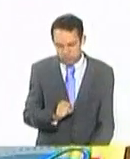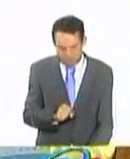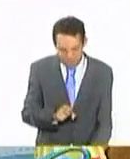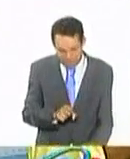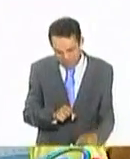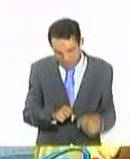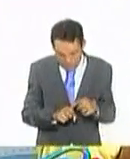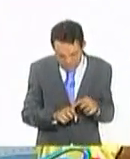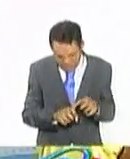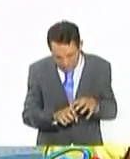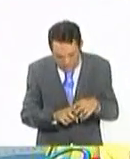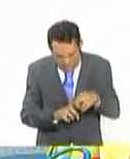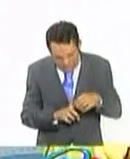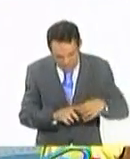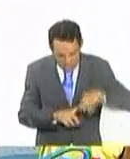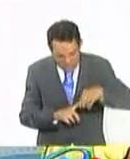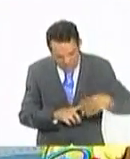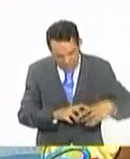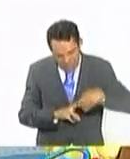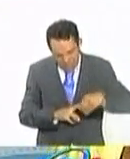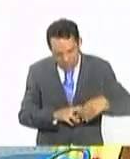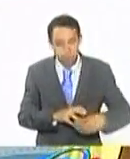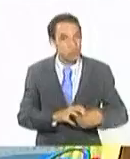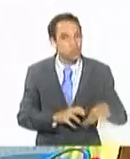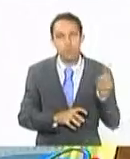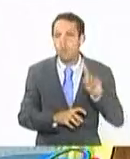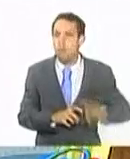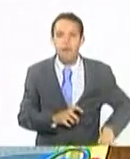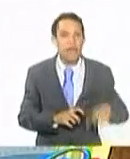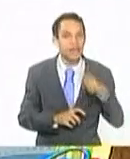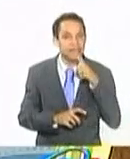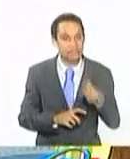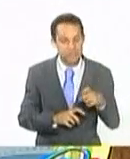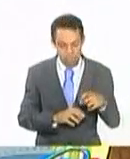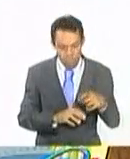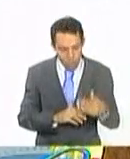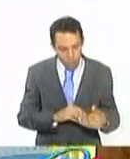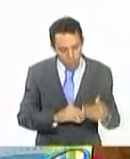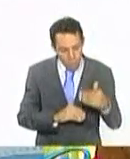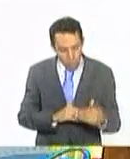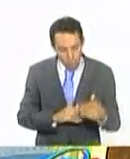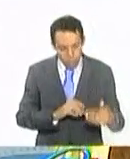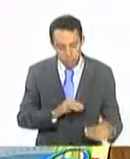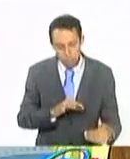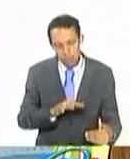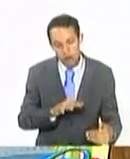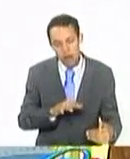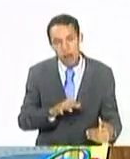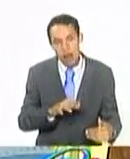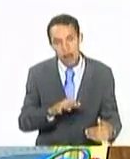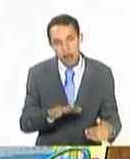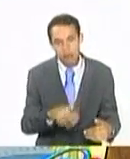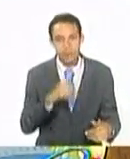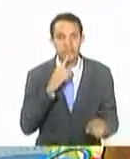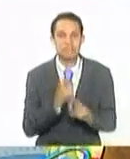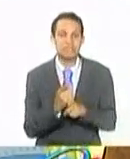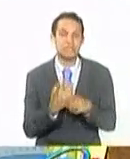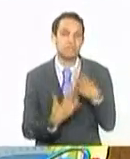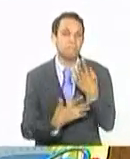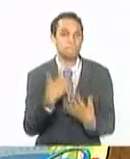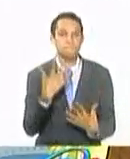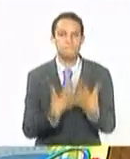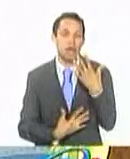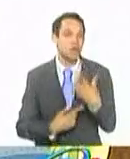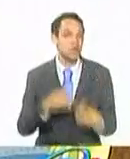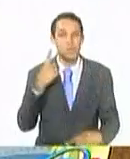ayudarse y a moverla y se ayuda hasta como que que va aflojando digo yo como que si esos cristales que estuvieran